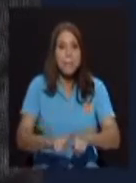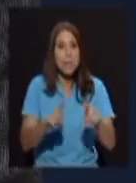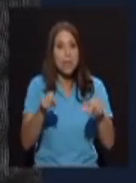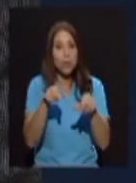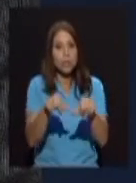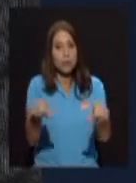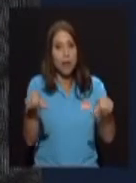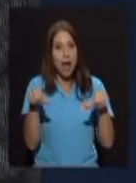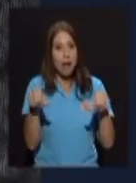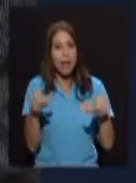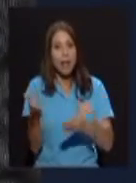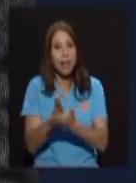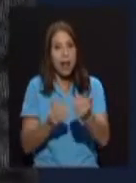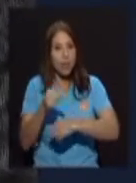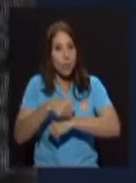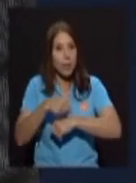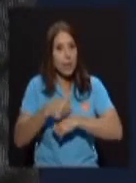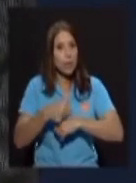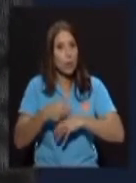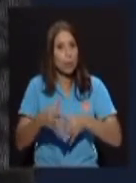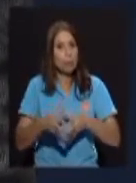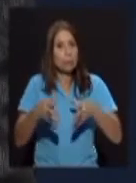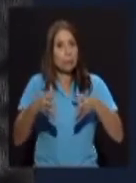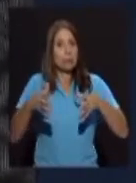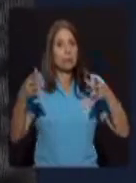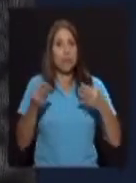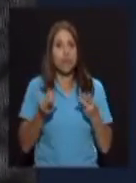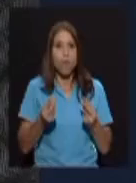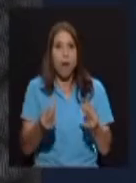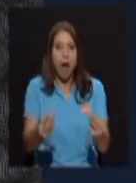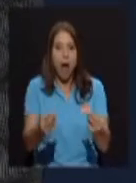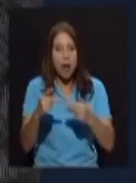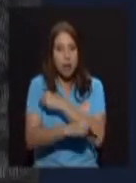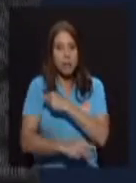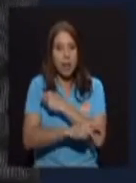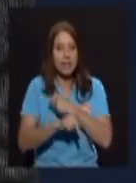área que en algún momento va a crecer muy rápidamente y el país tiene que prestar atención